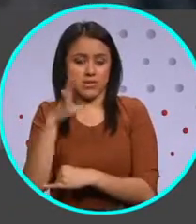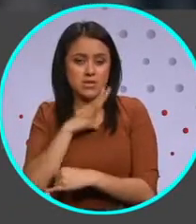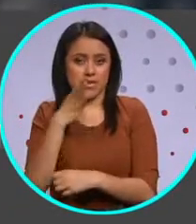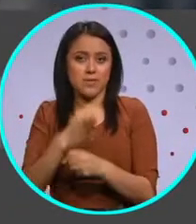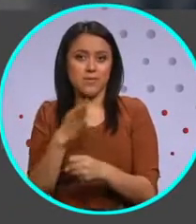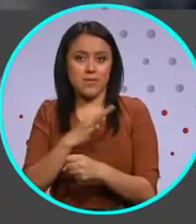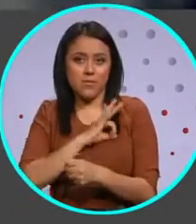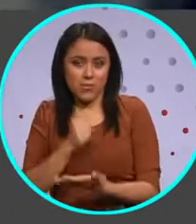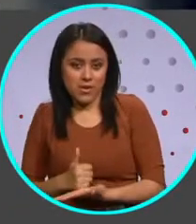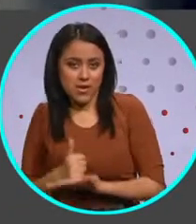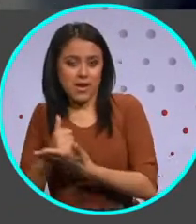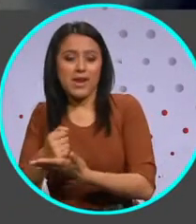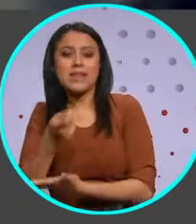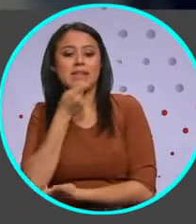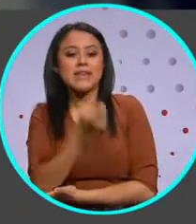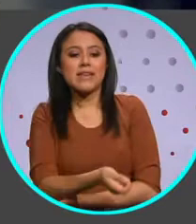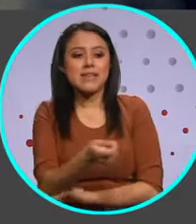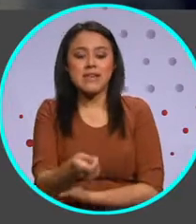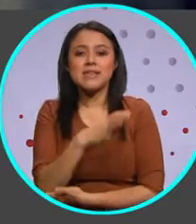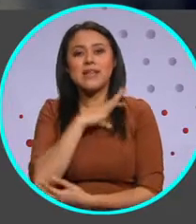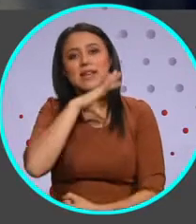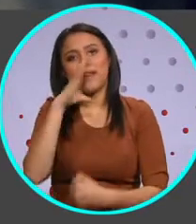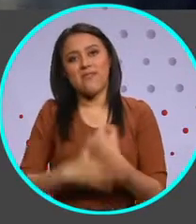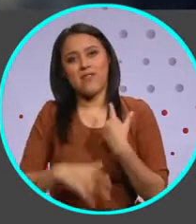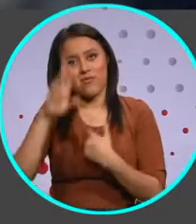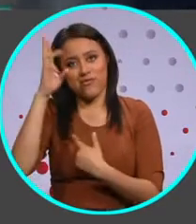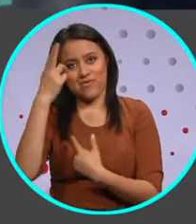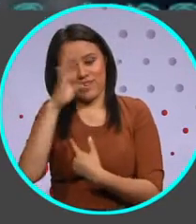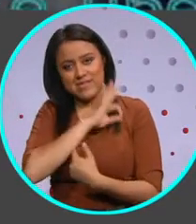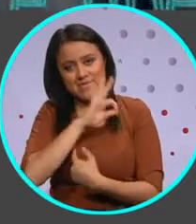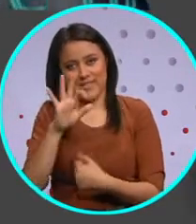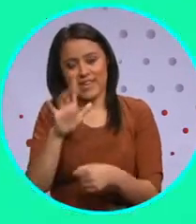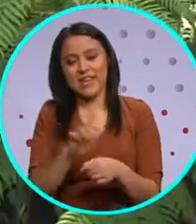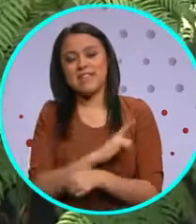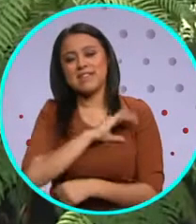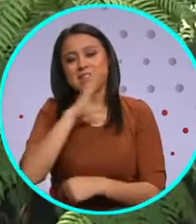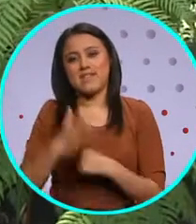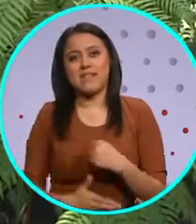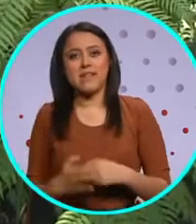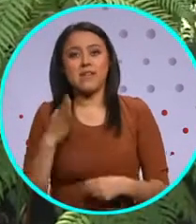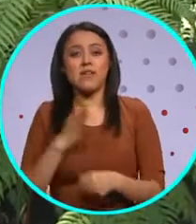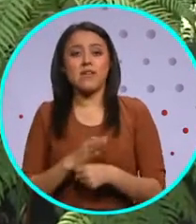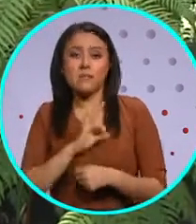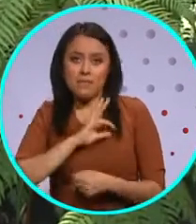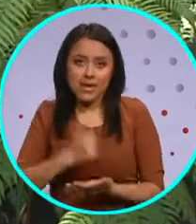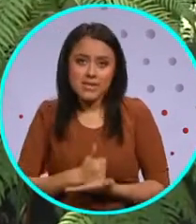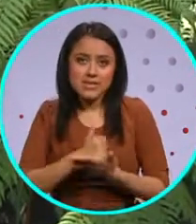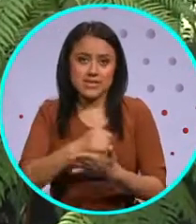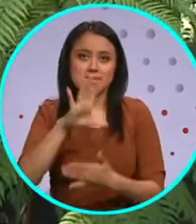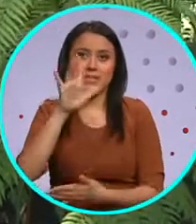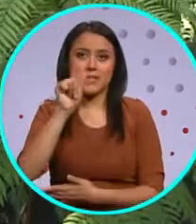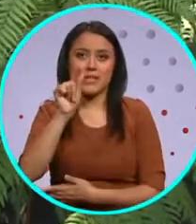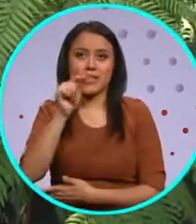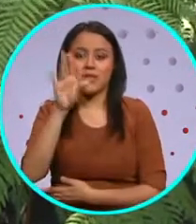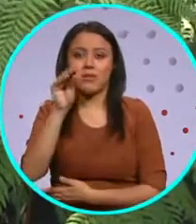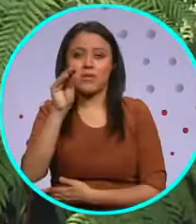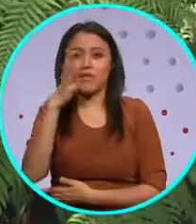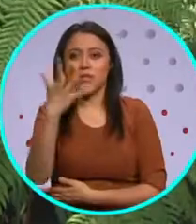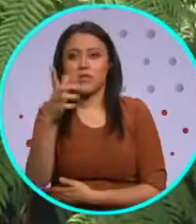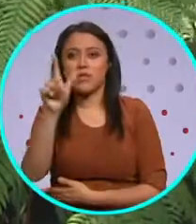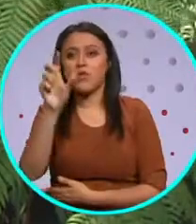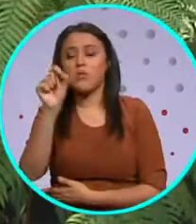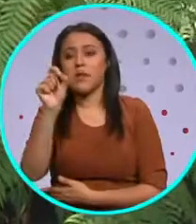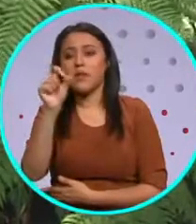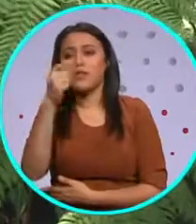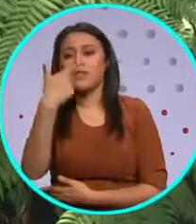hoy en día nos permite tener a niñas concluyendo universidades a nivel licenciatura para sumarte a tenemos los teléfonos 70 95 27